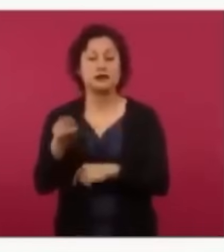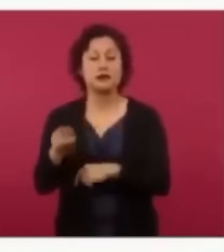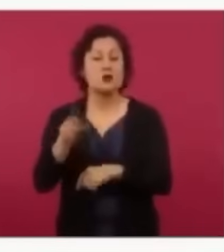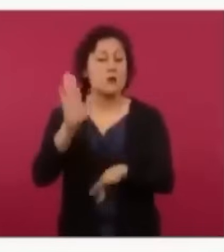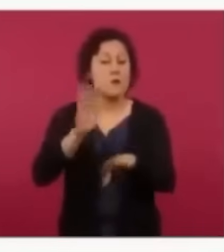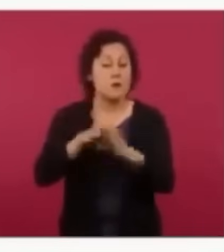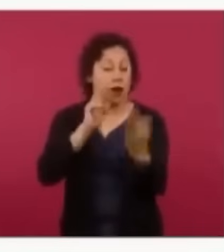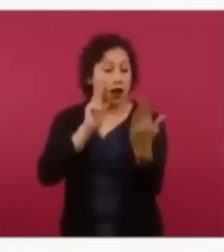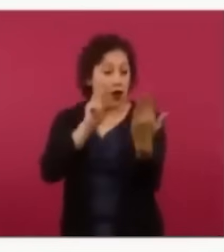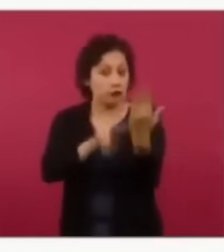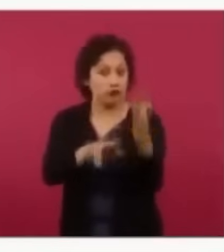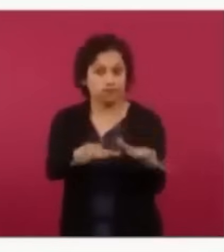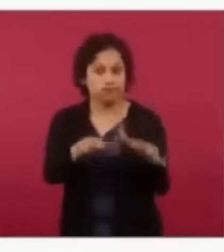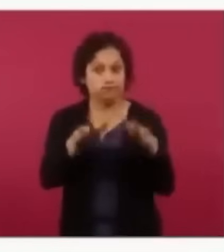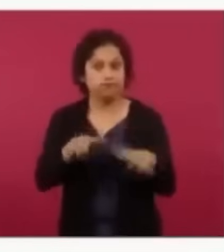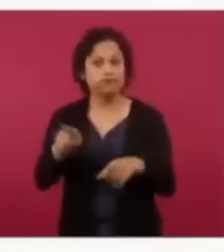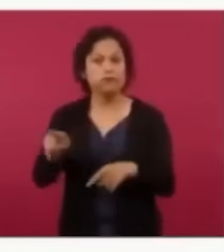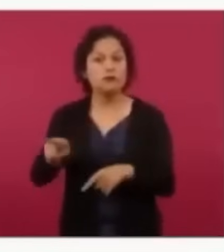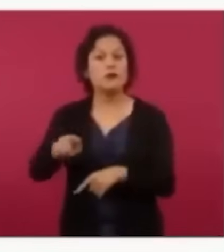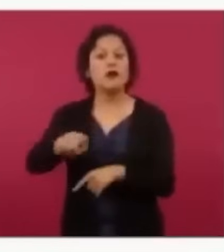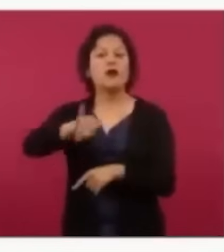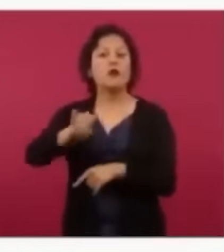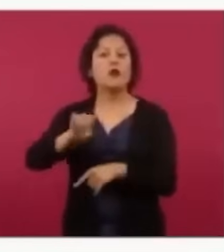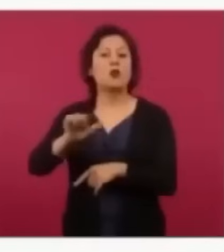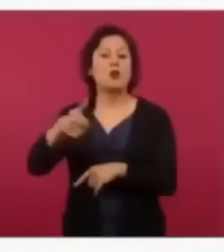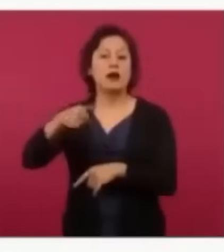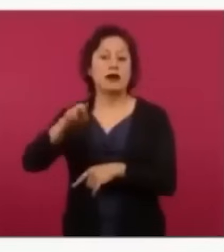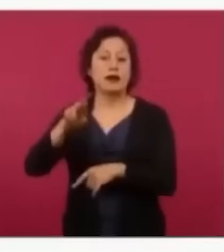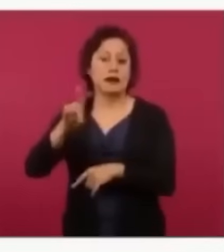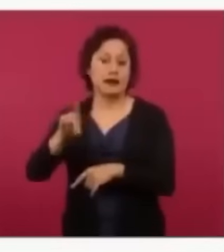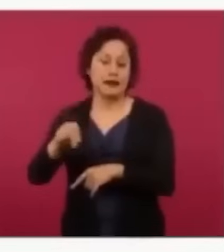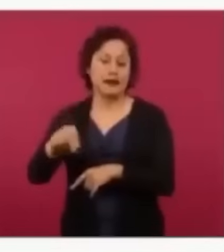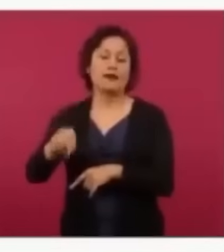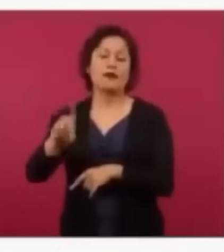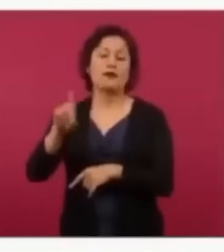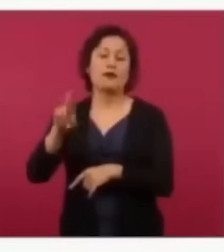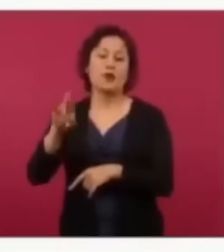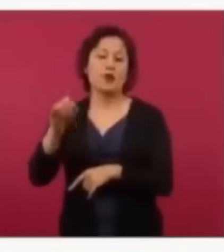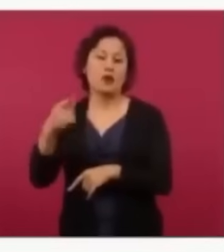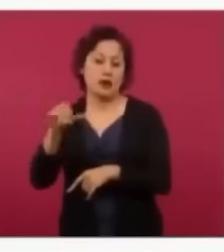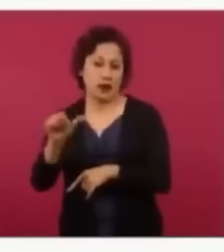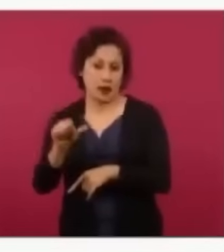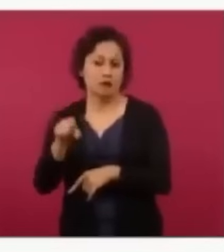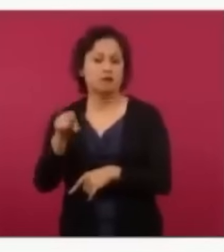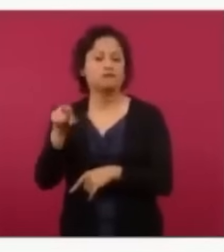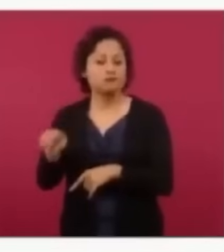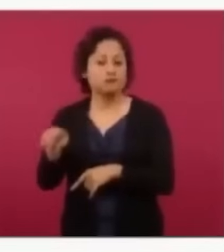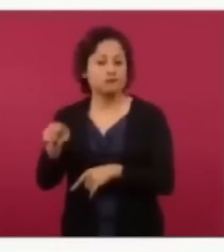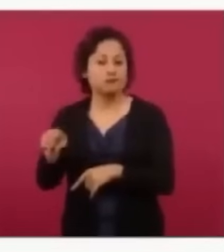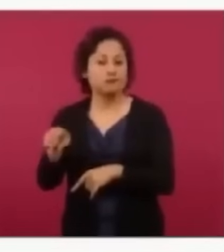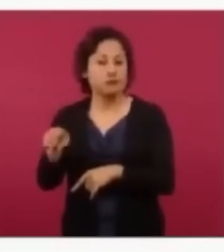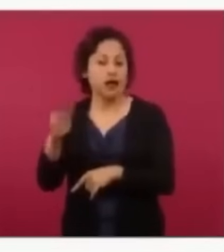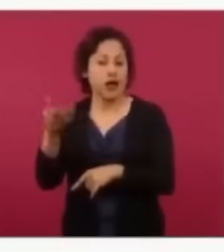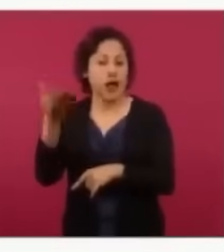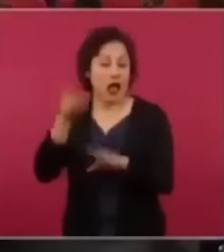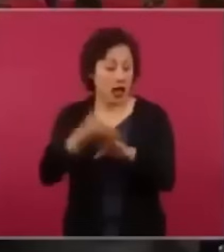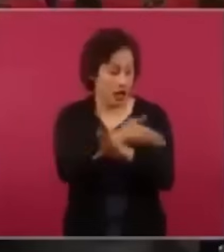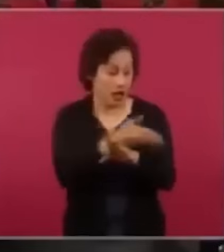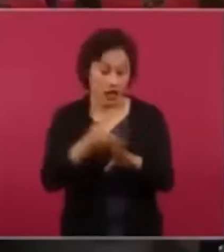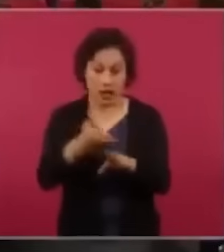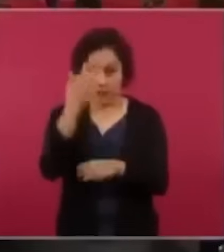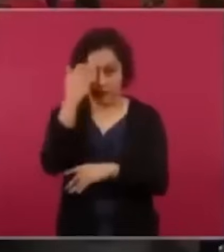tres sexenios es Joaquín López Dóriga, quien obtuvo en ese periodo más de